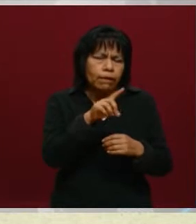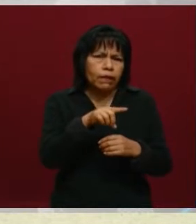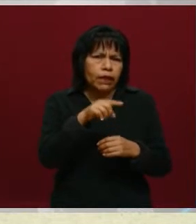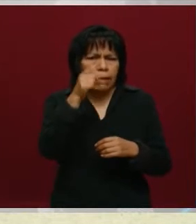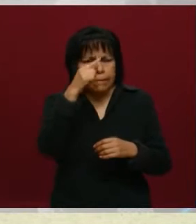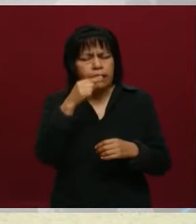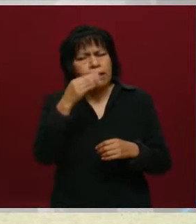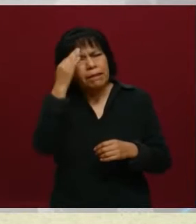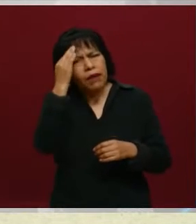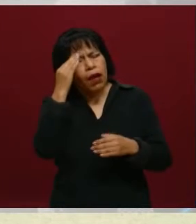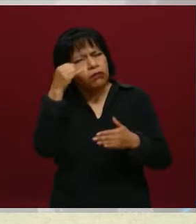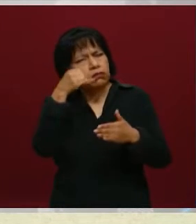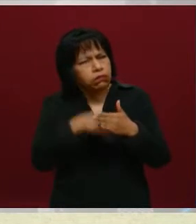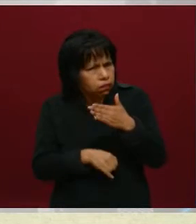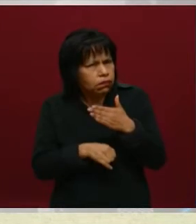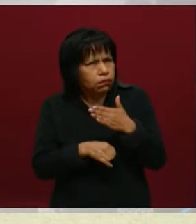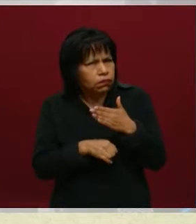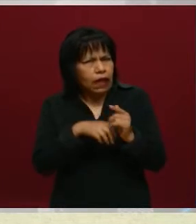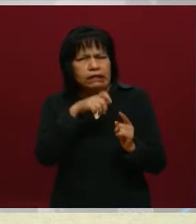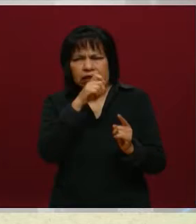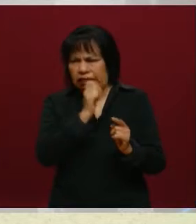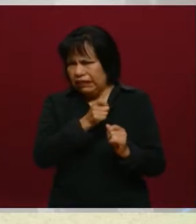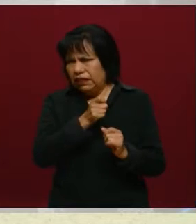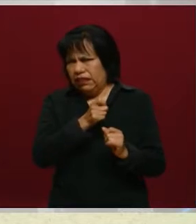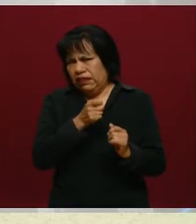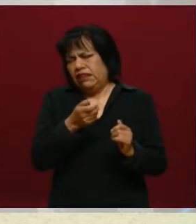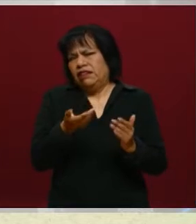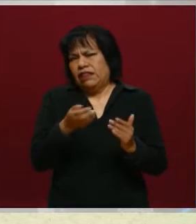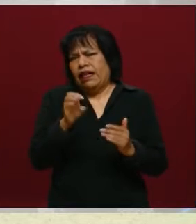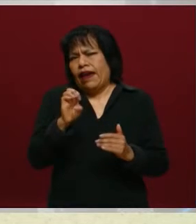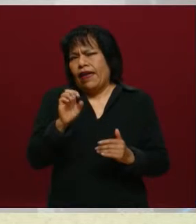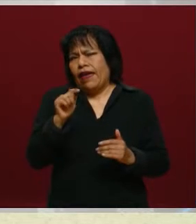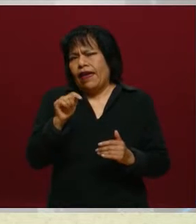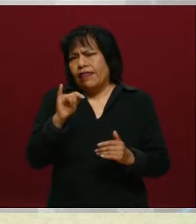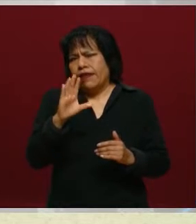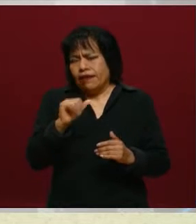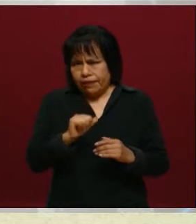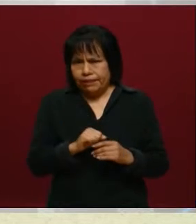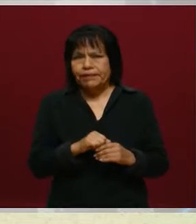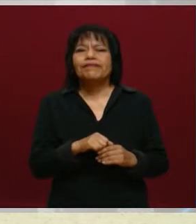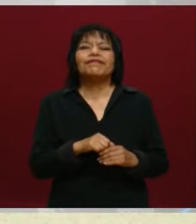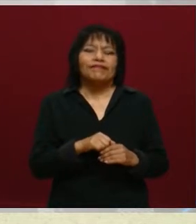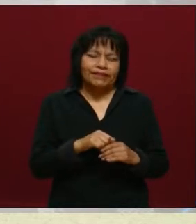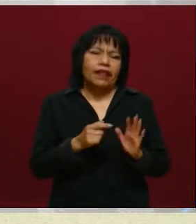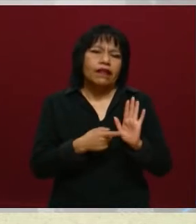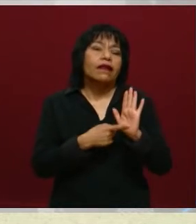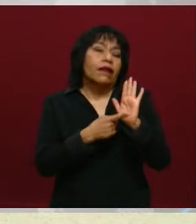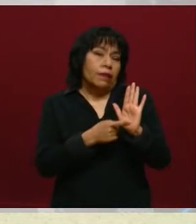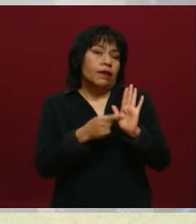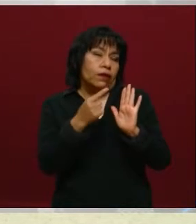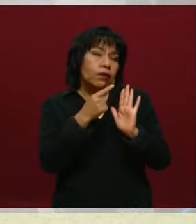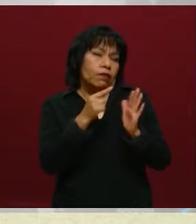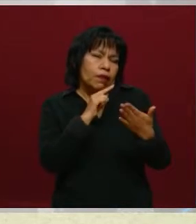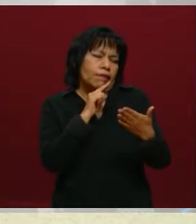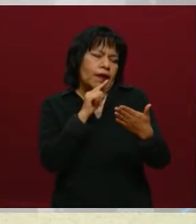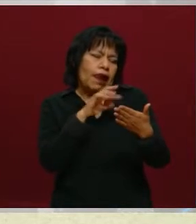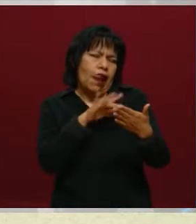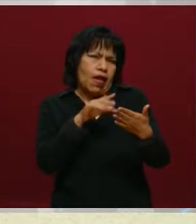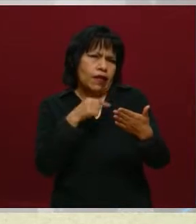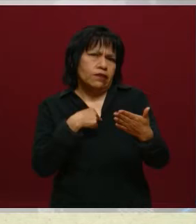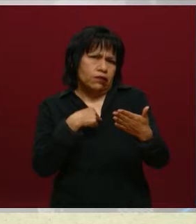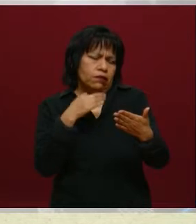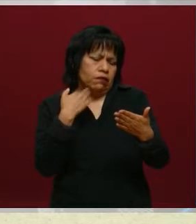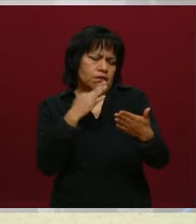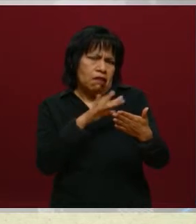profundizar sobre sobre la ética ahorita que tú decías de la presentación bueno les voy a leer un pedacito y